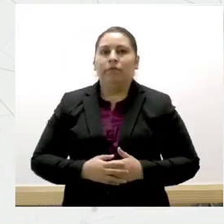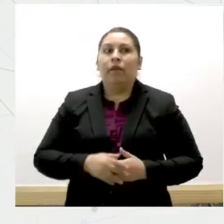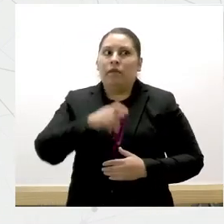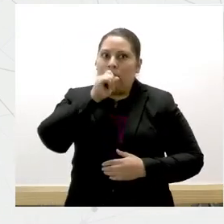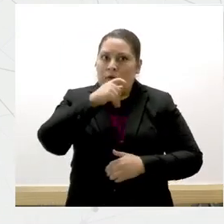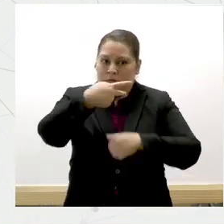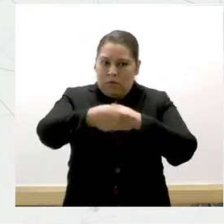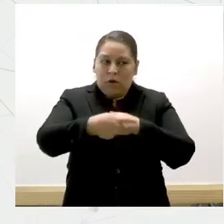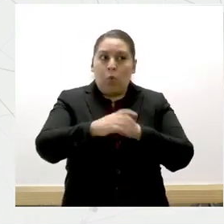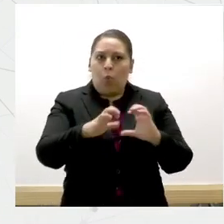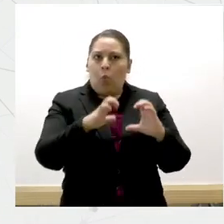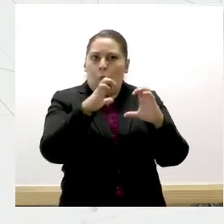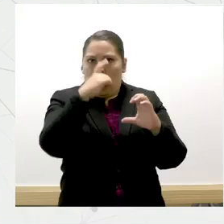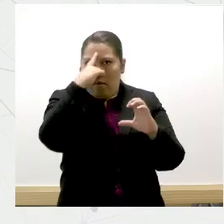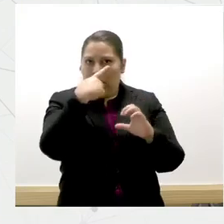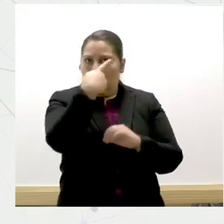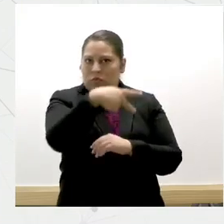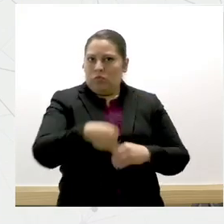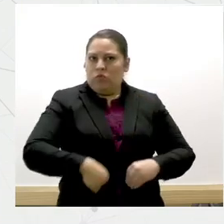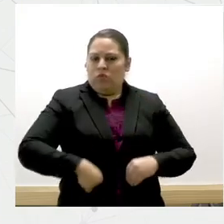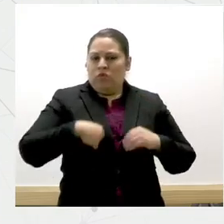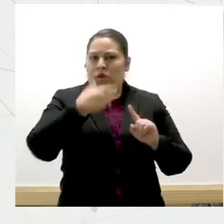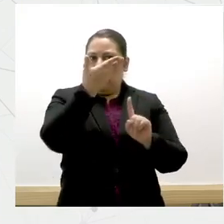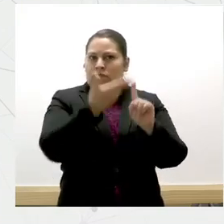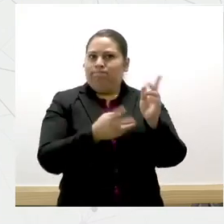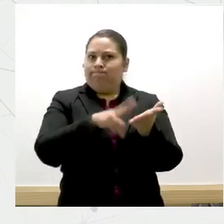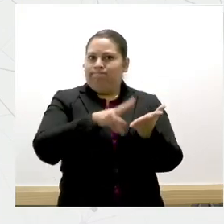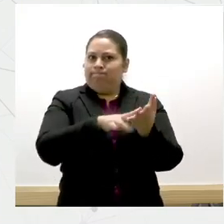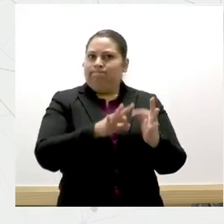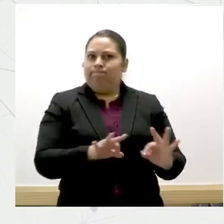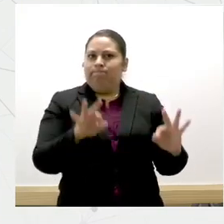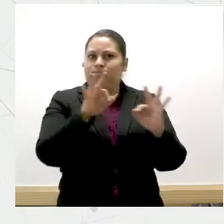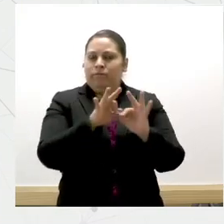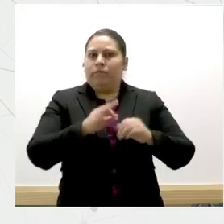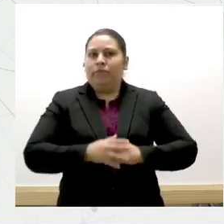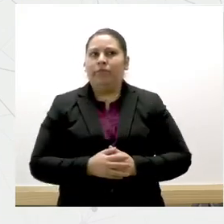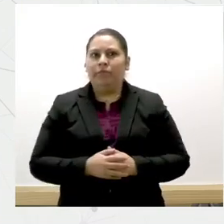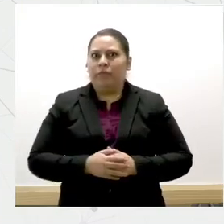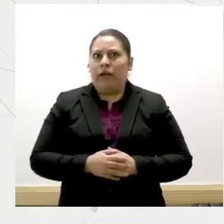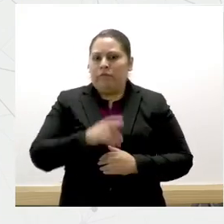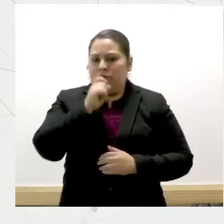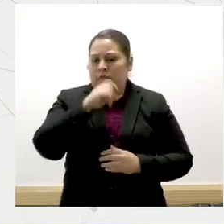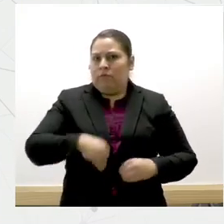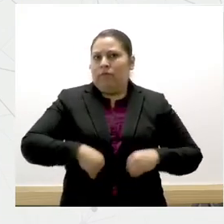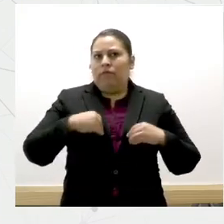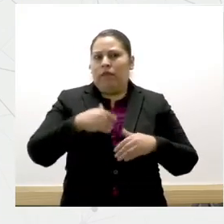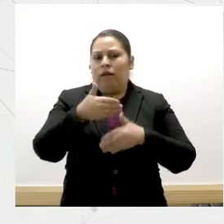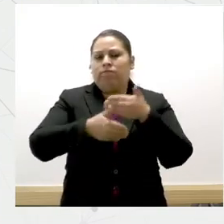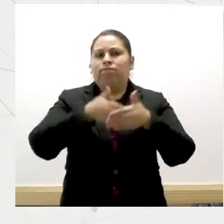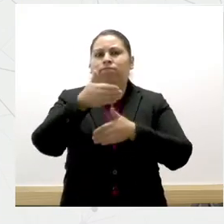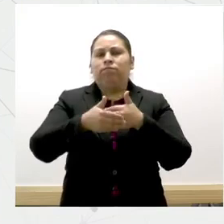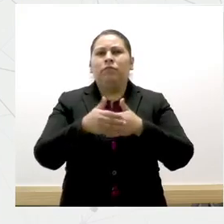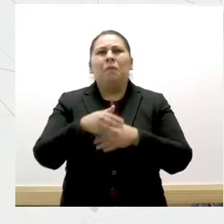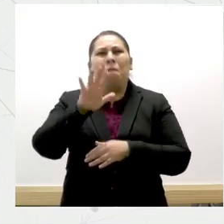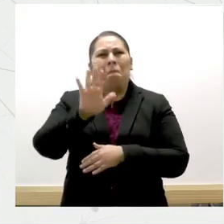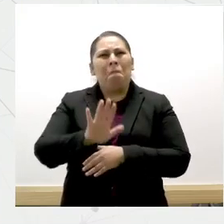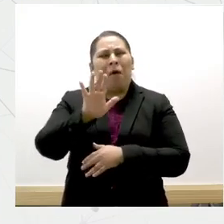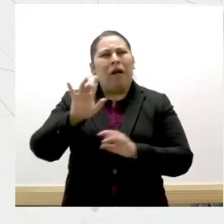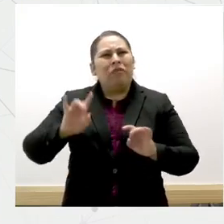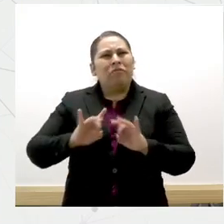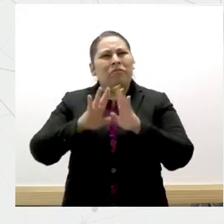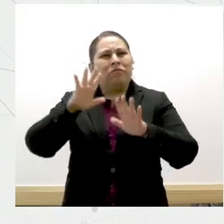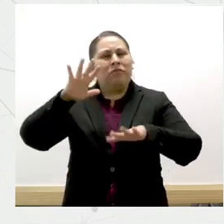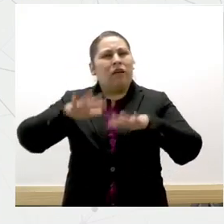privacidad, la dignidad en el entorno offline, ¿no? En nuestra vida diaria. ¿Por qué de repente parece que si nos movemos en el